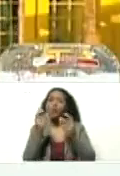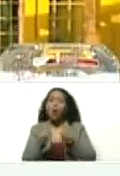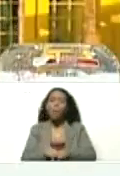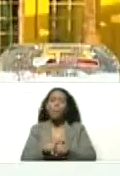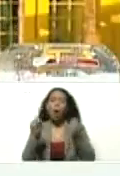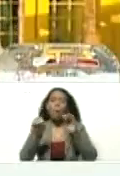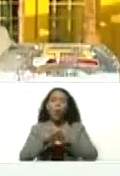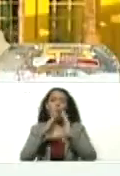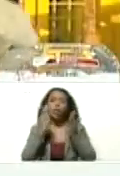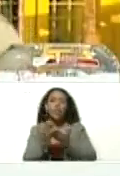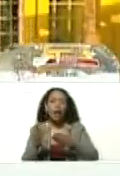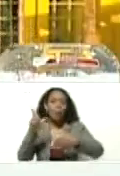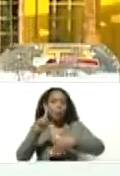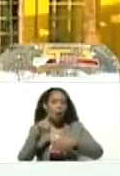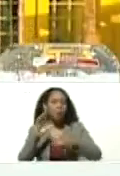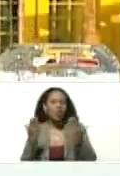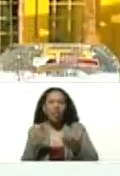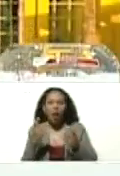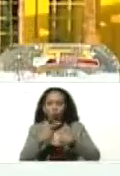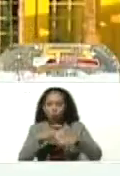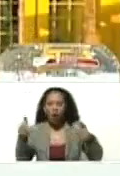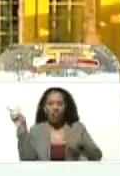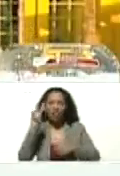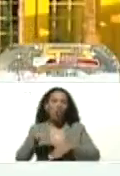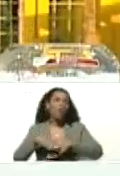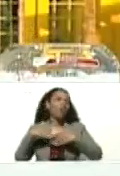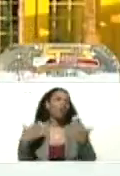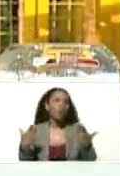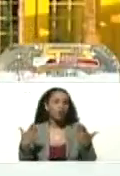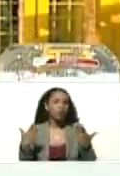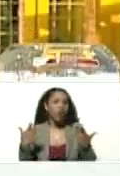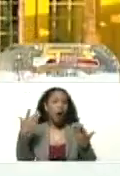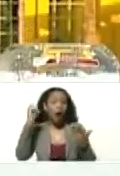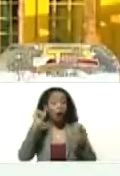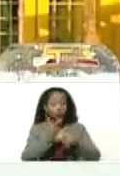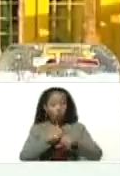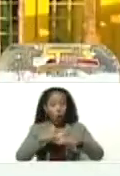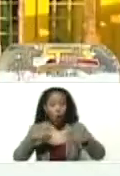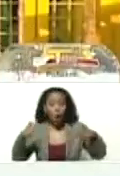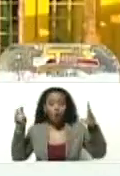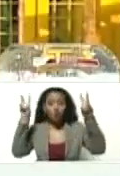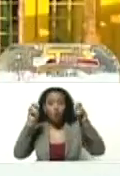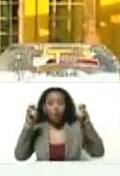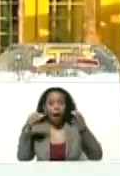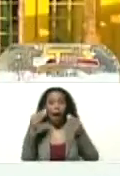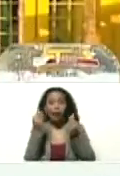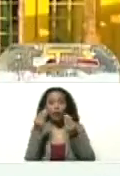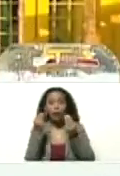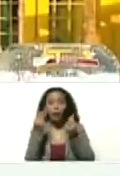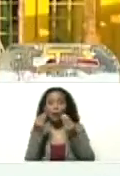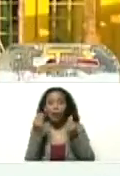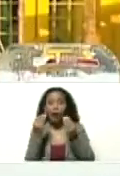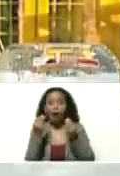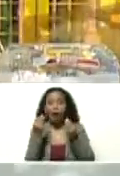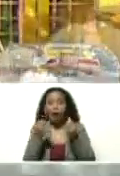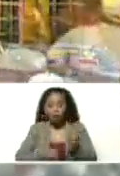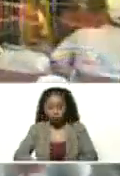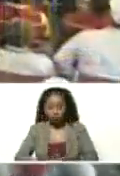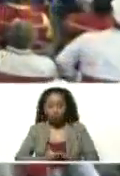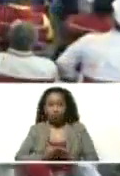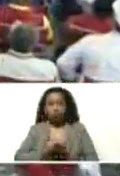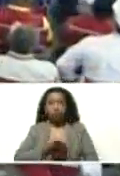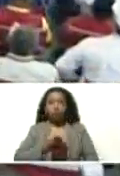América Latina? ¿Qué es lo que está creciendo en Venezuela? Está creciendo la nueva economía, el